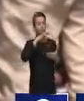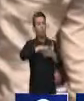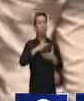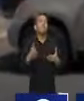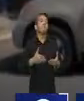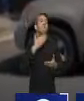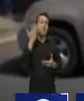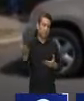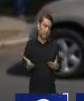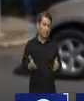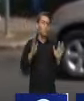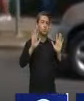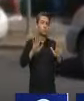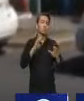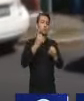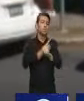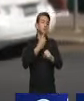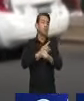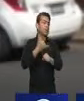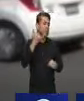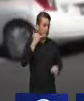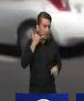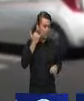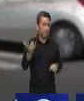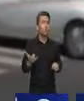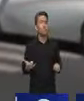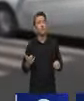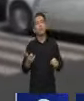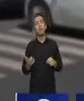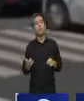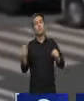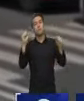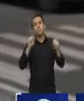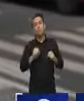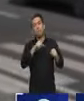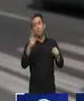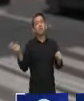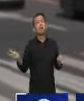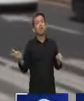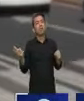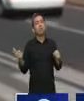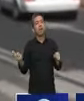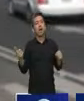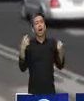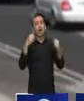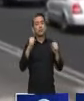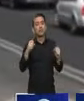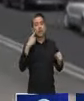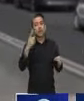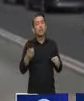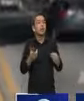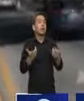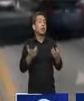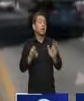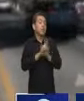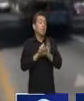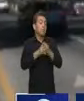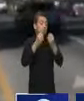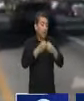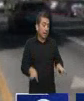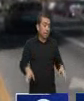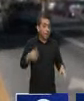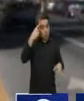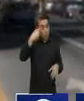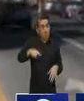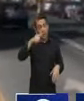teléfono a través de un medio que le permita hacerlo sin perder un día de trabajo sin trasladarse durante horas para poder